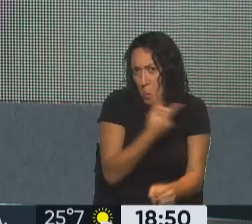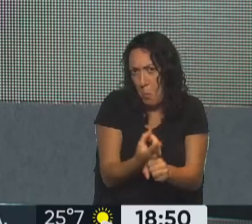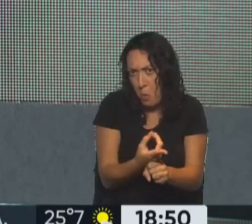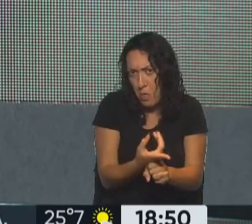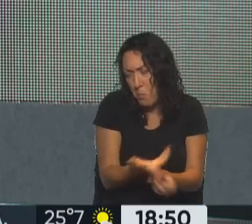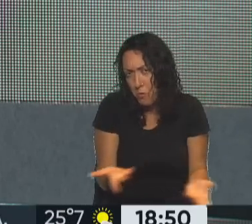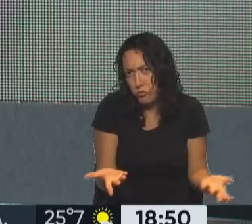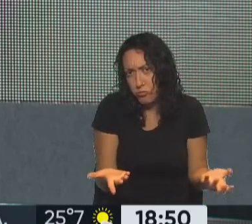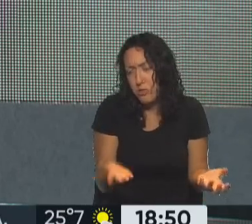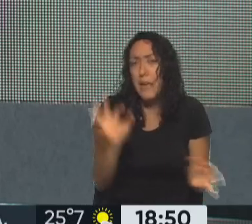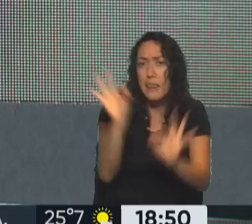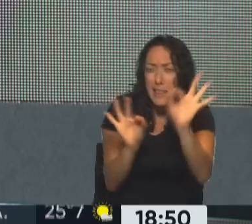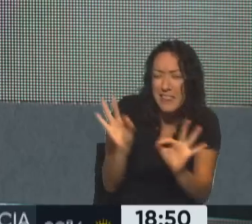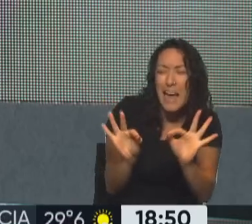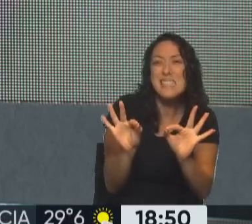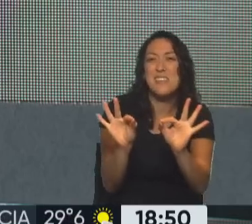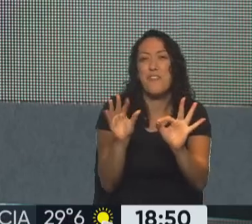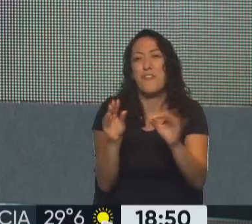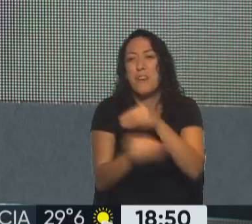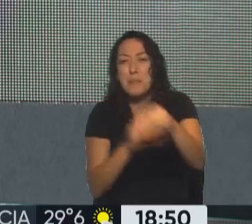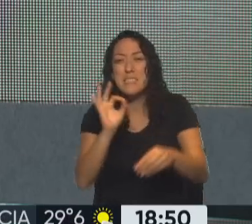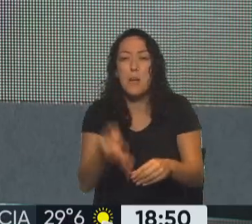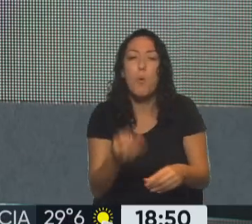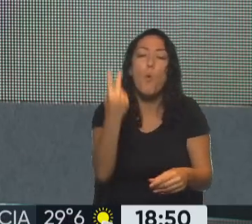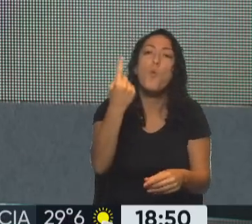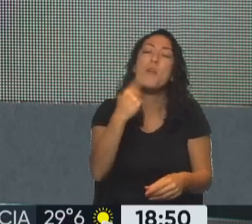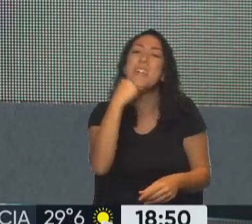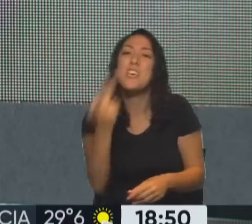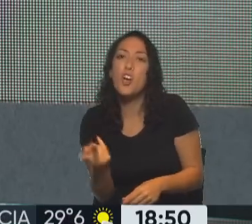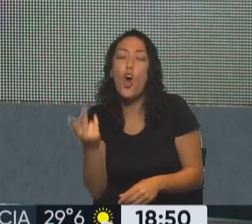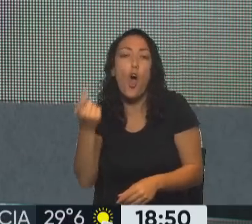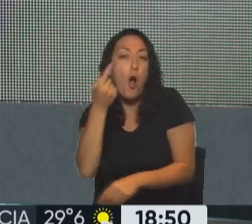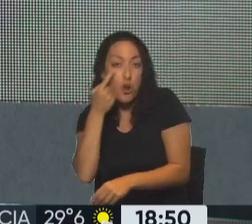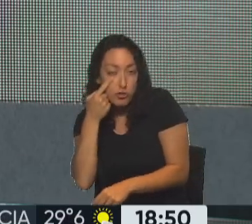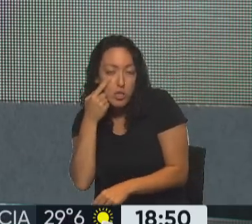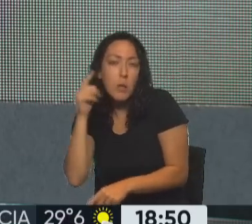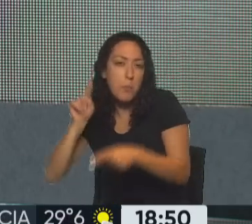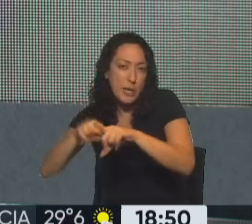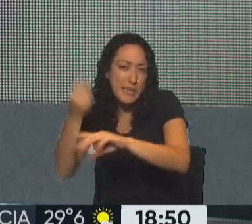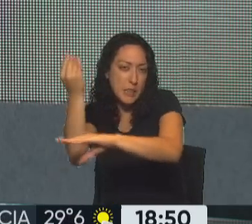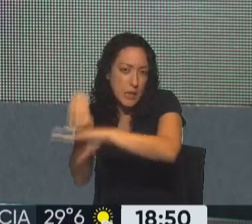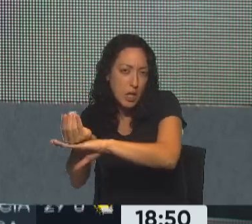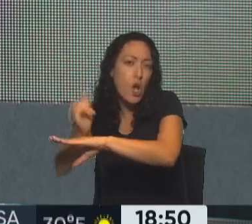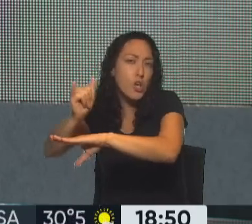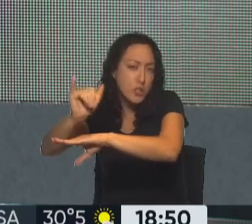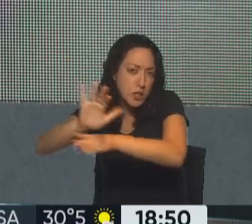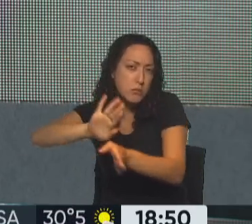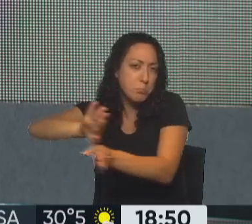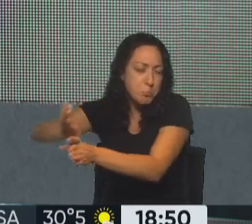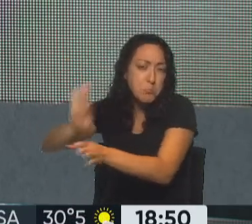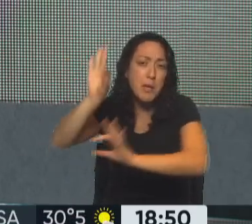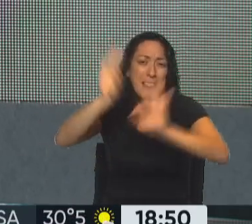detalles de la familia, obviamente un hijo se dedica a la política y por supuesto es conocido también, ¿no? Pero estos detalles no